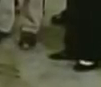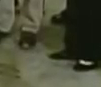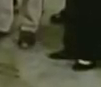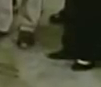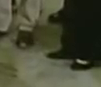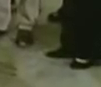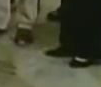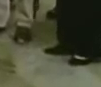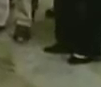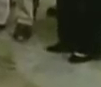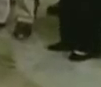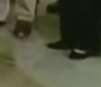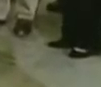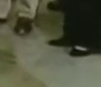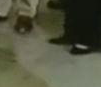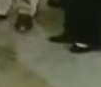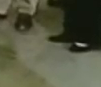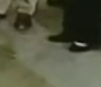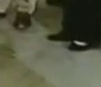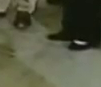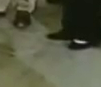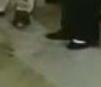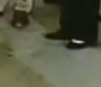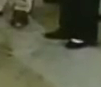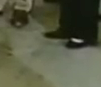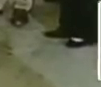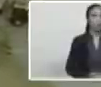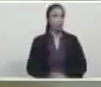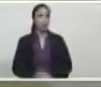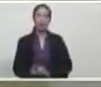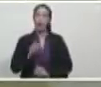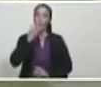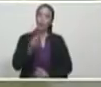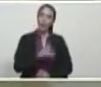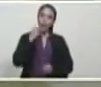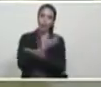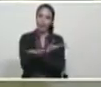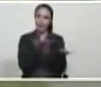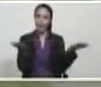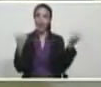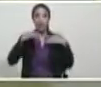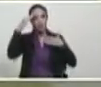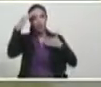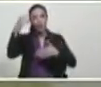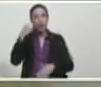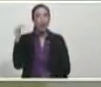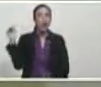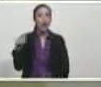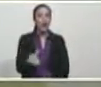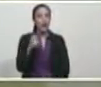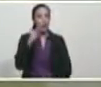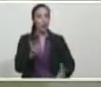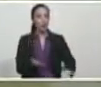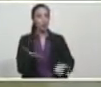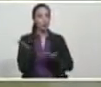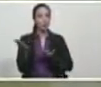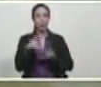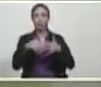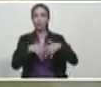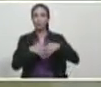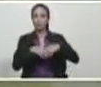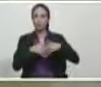Un saludo a todo el pueblo del estado de Aragua. Me encuentro en el estado de Aragua, acá en Tejerías, en esta